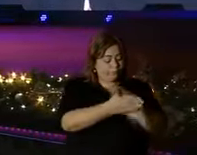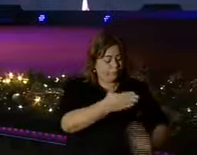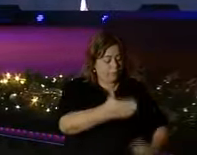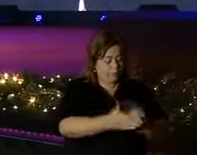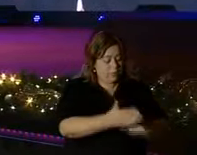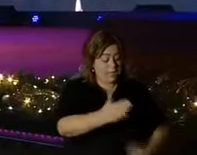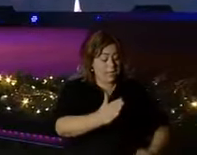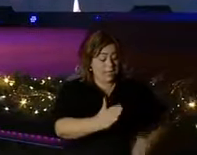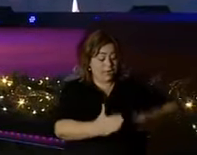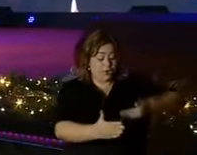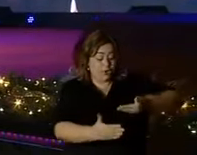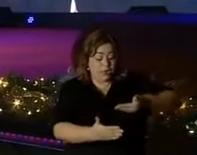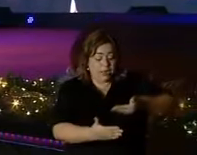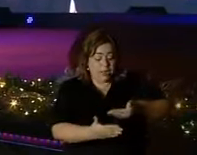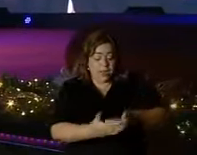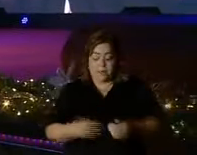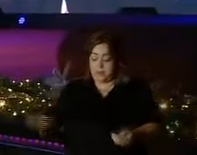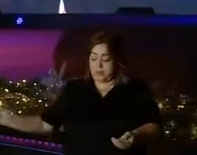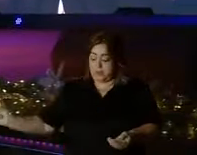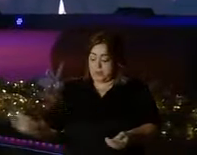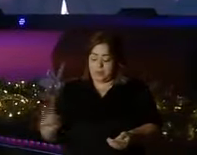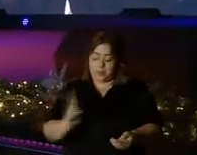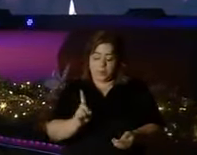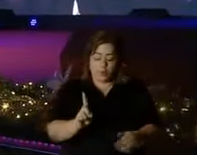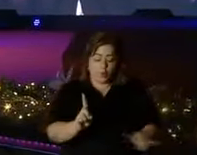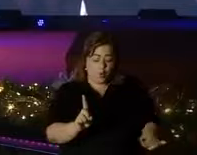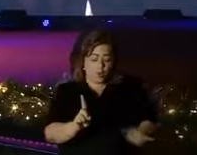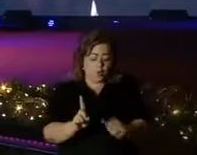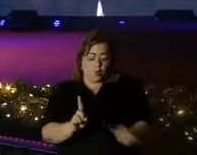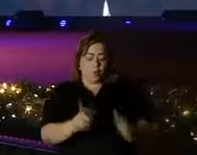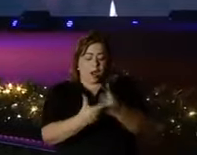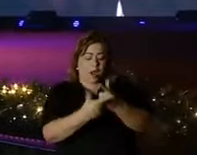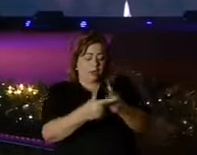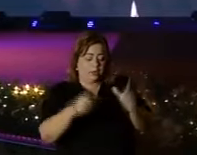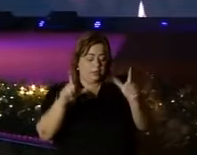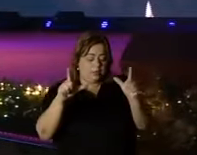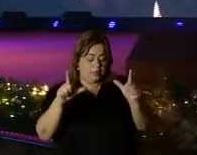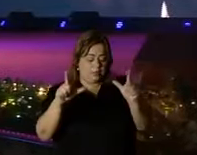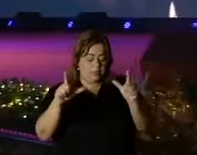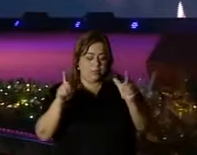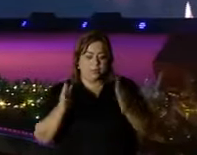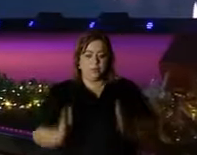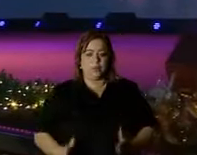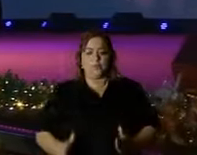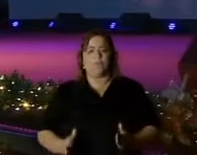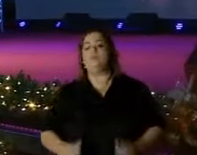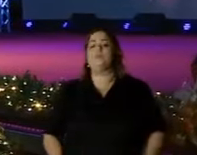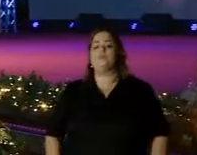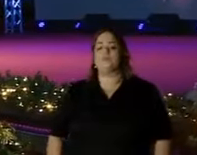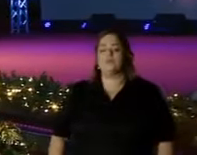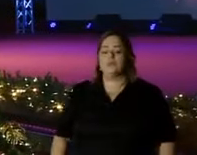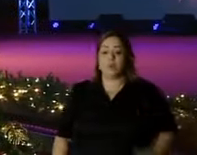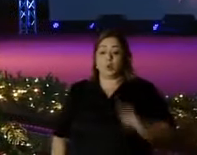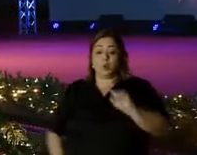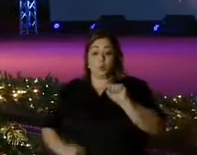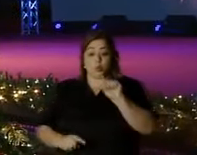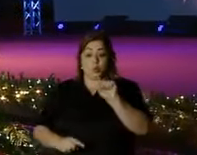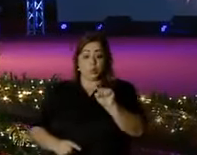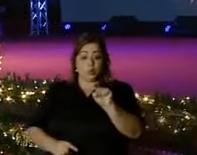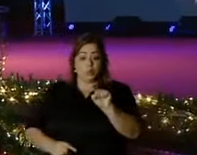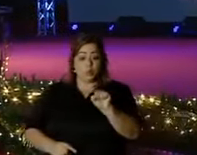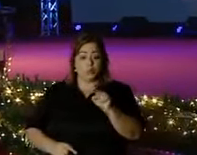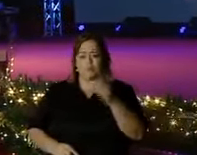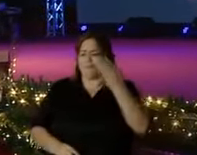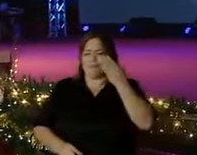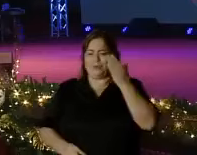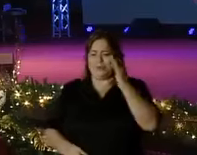llegaba la liberación a aquella ciudad. ¿Alguien está entendiendo? mientras tú estés en el estatus de que tú no